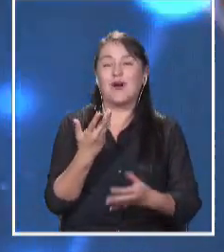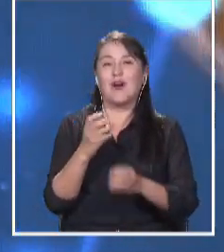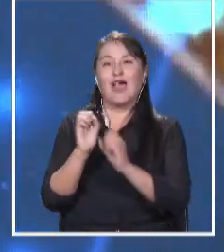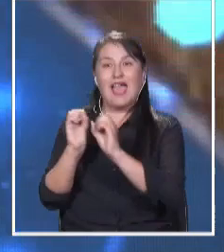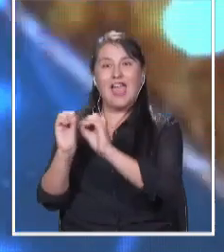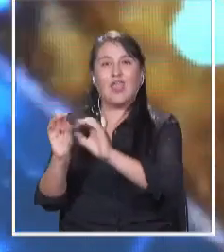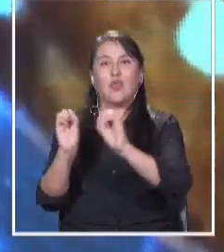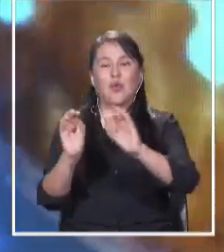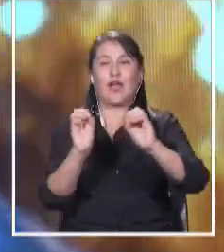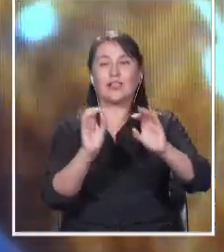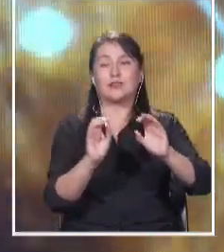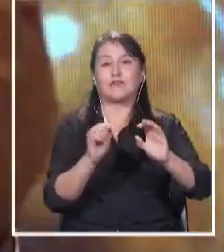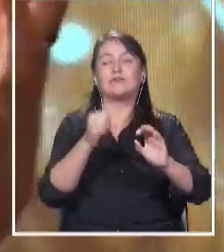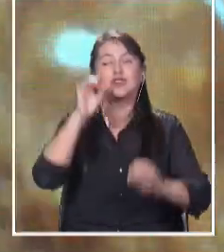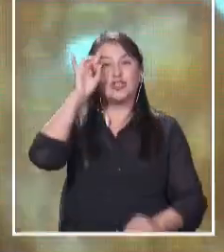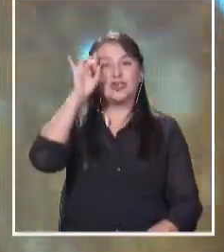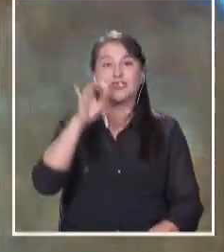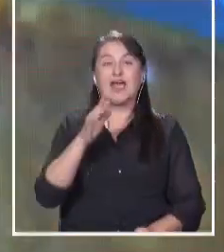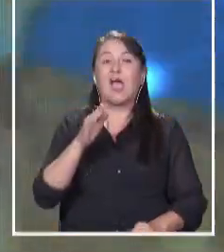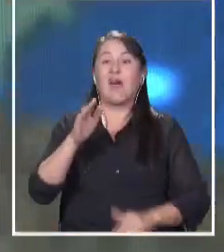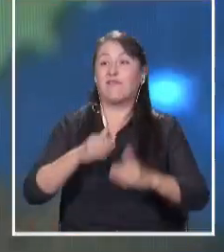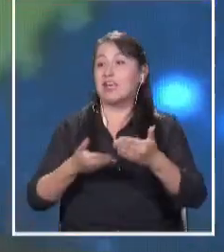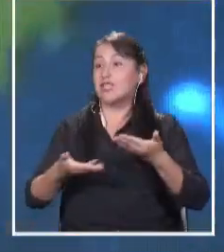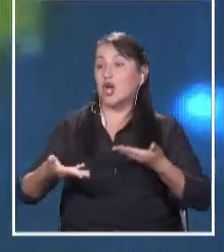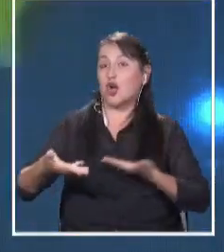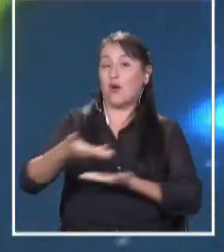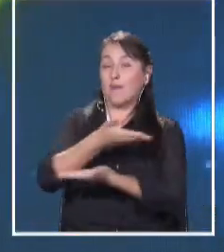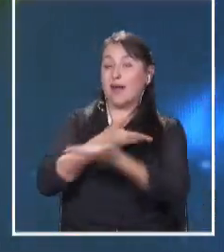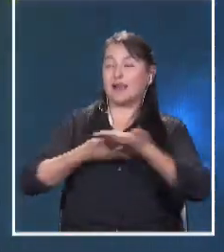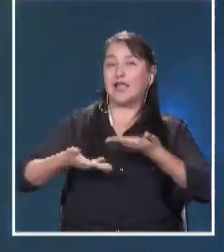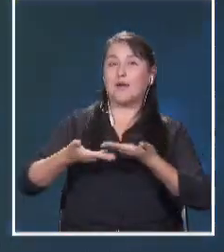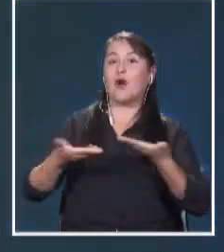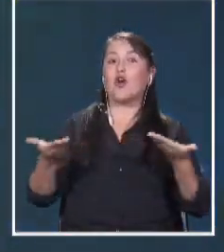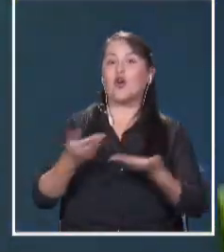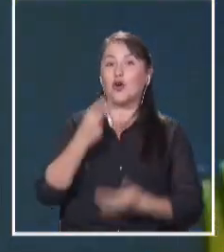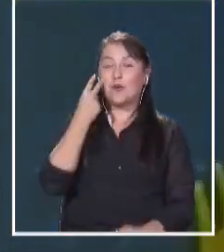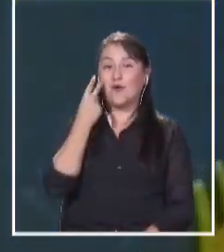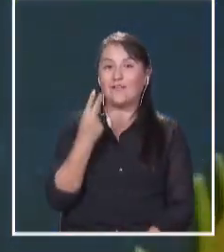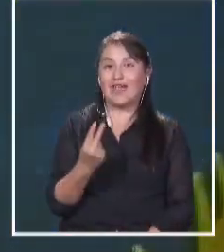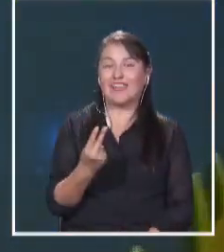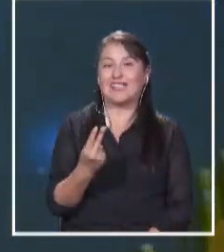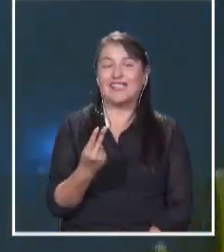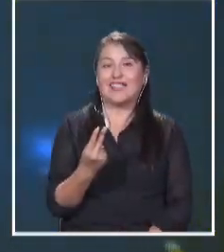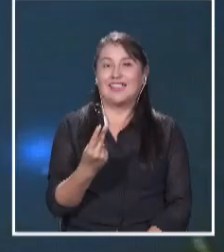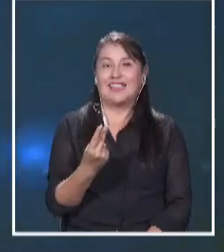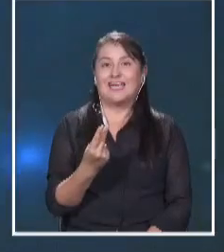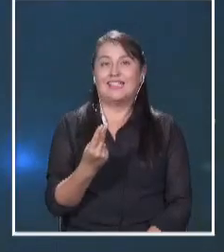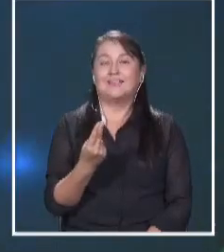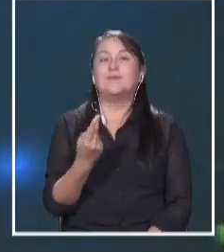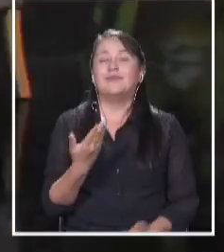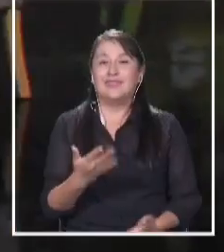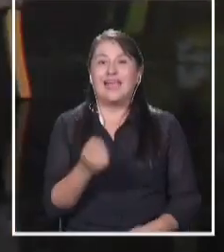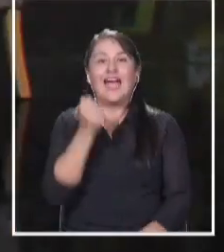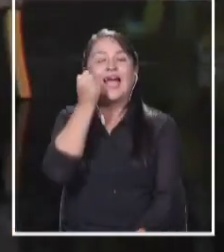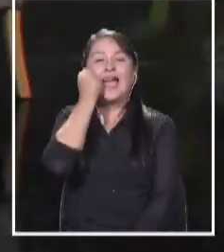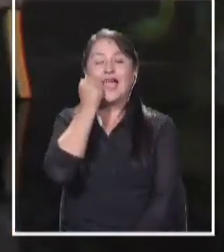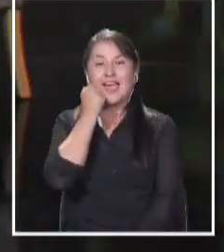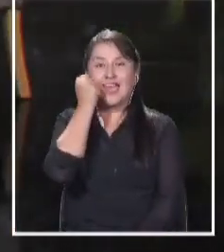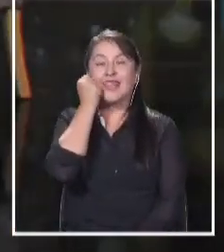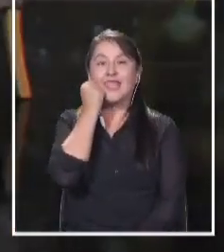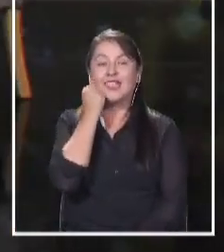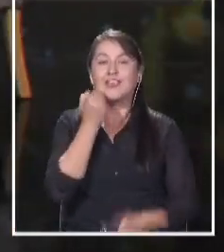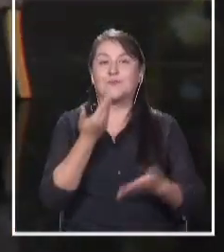que muchas veces solamente con que compartamos nuestra manera de ver ya estamos compartiendo como todo ese cariño y despertando ese